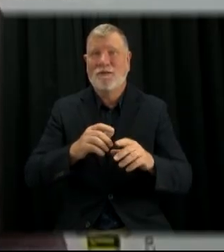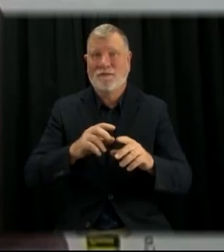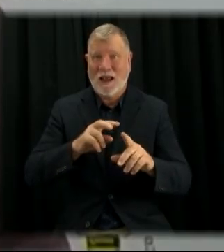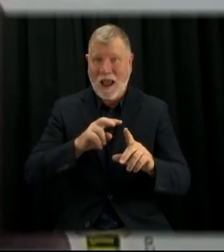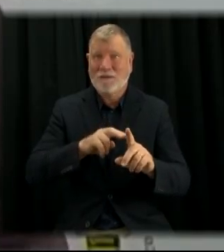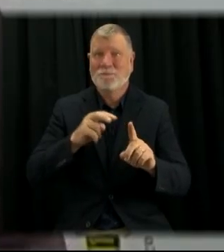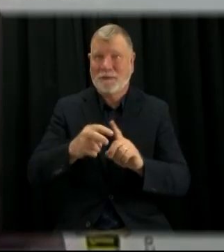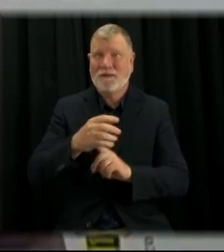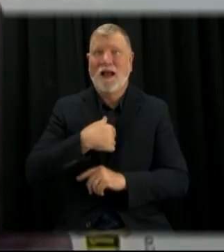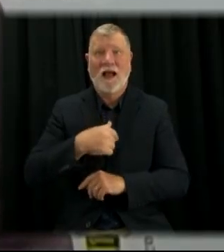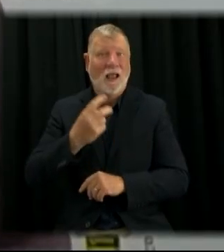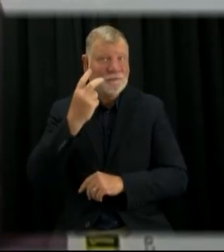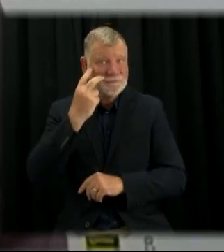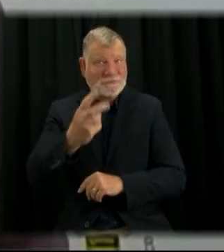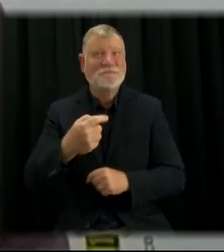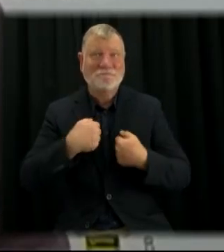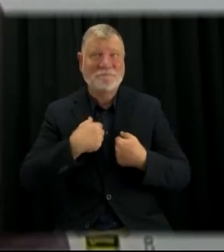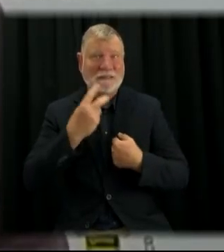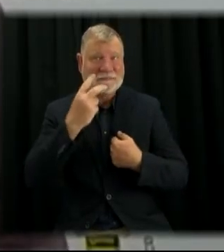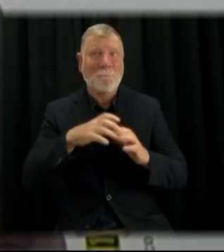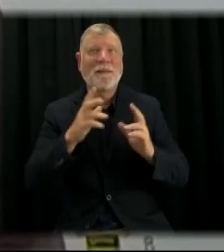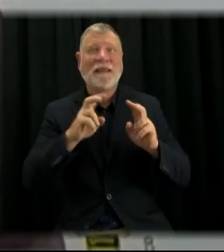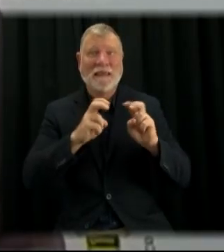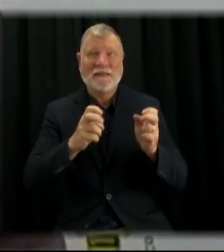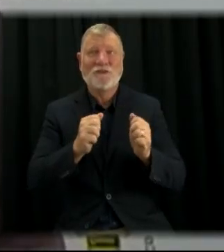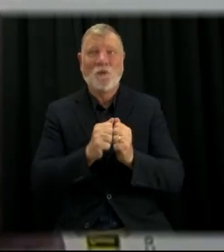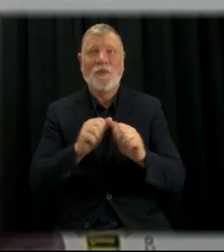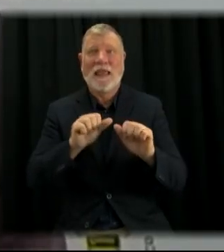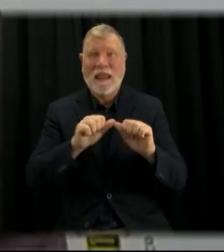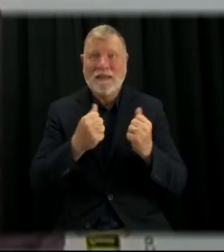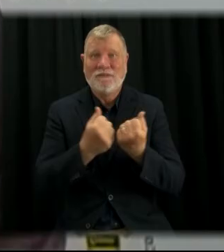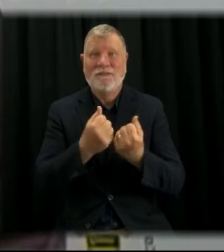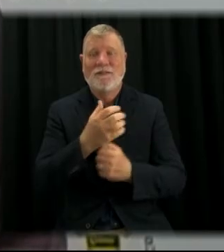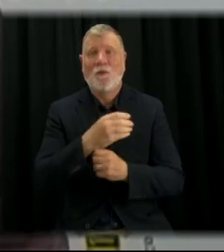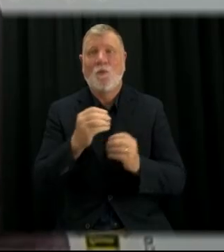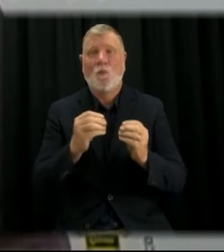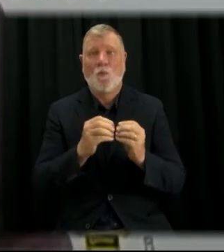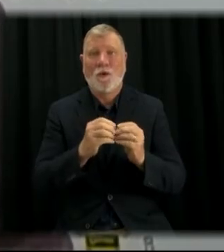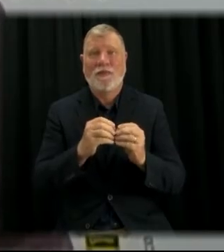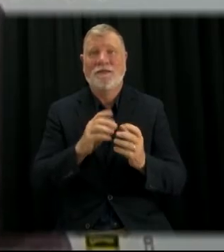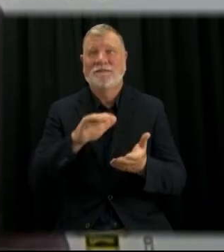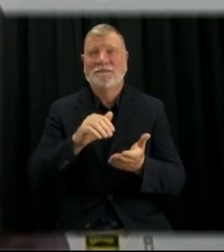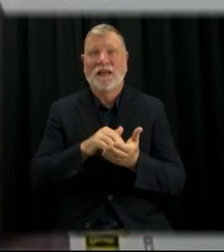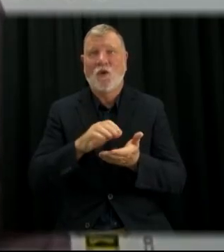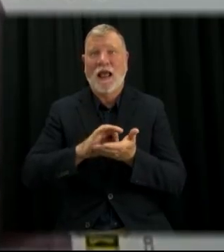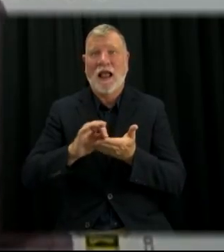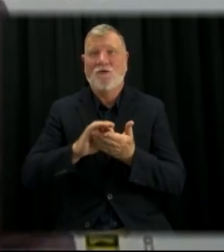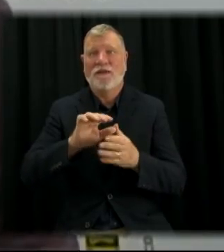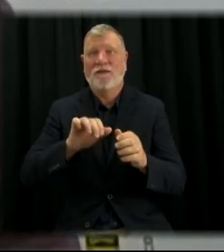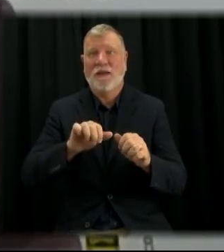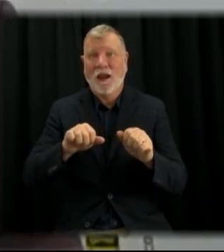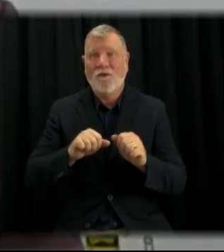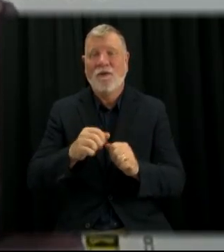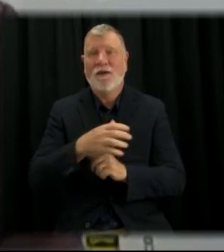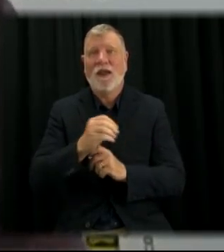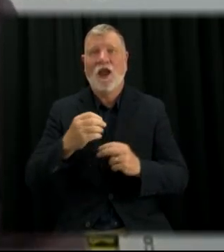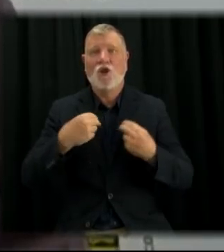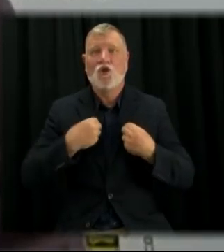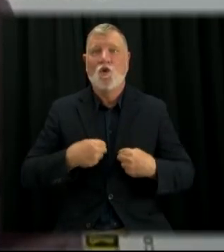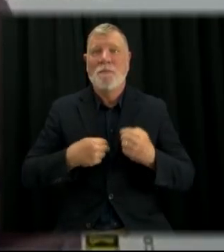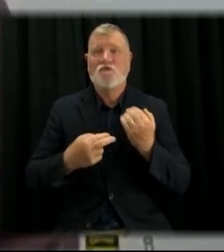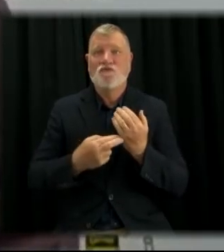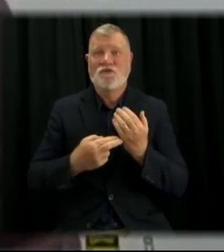cargo de las partes operacionales, he visto un asunto grande con respecto a las agencias, a la